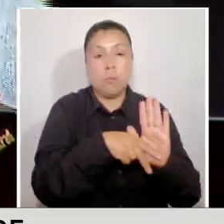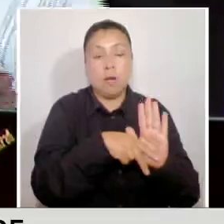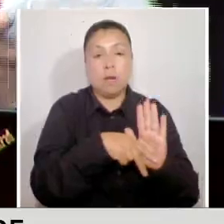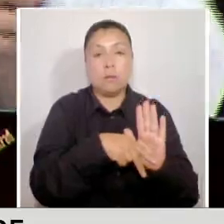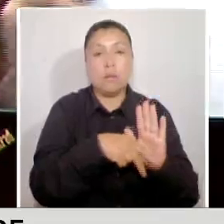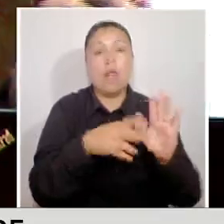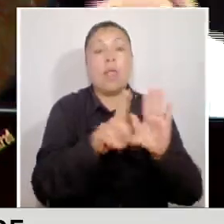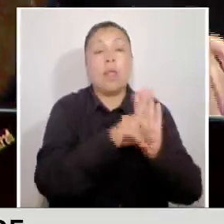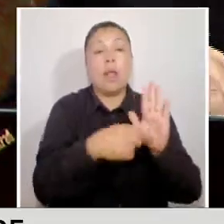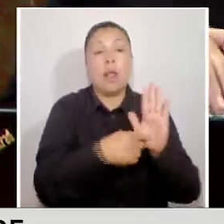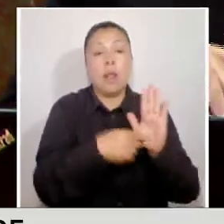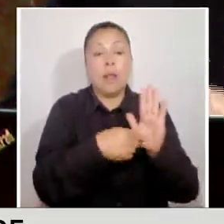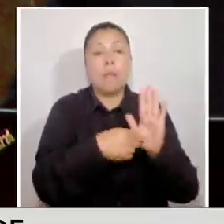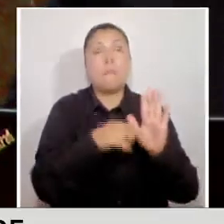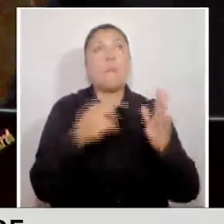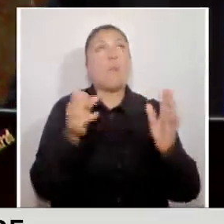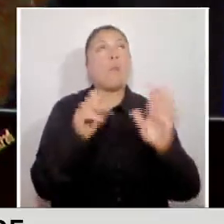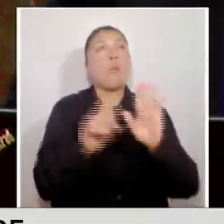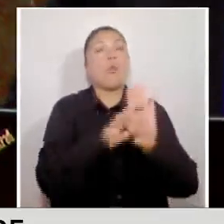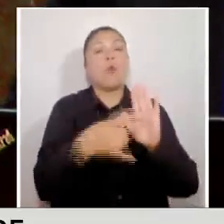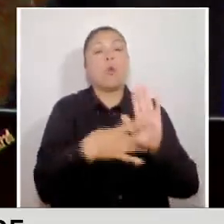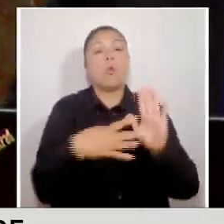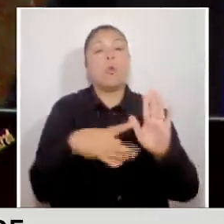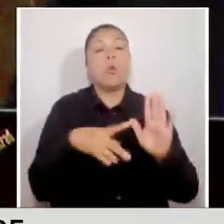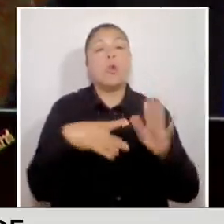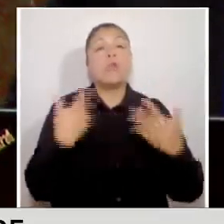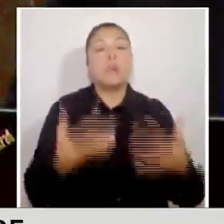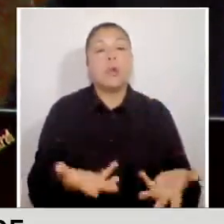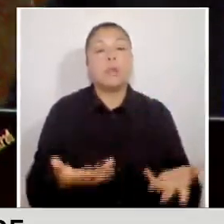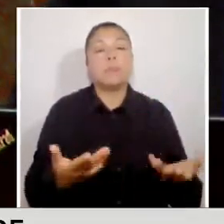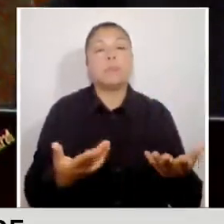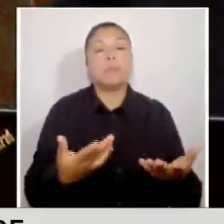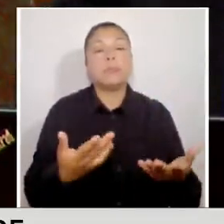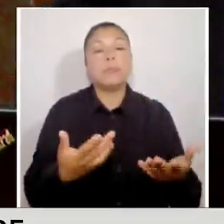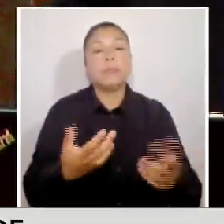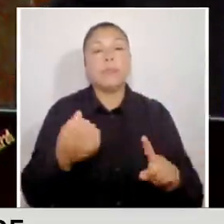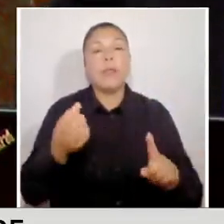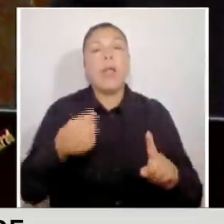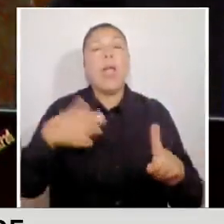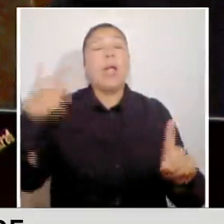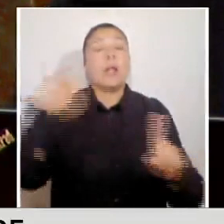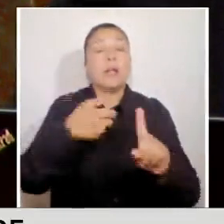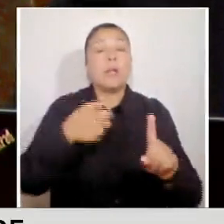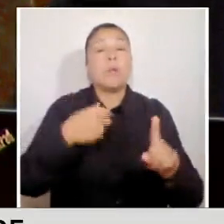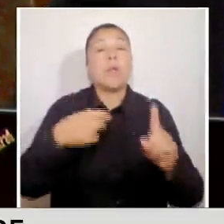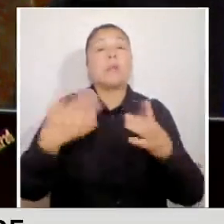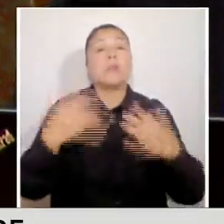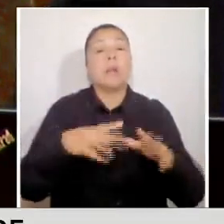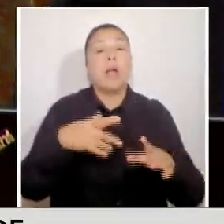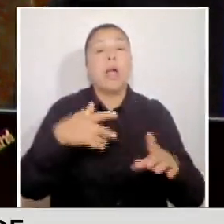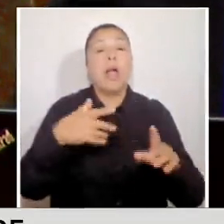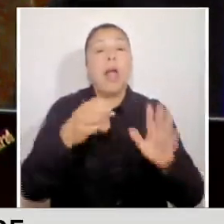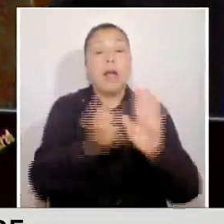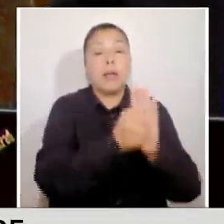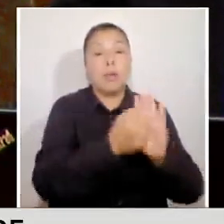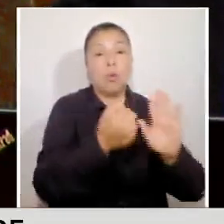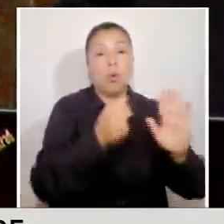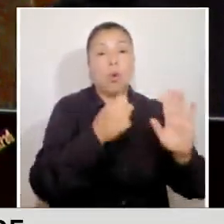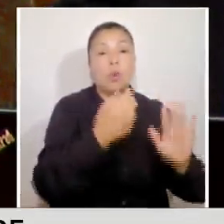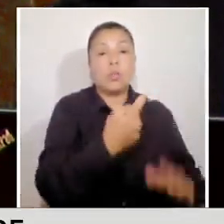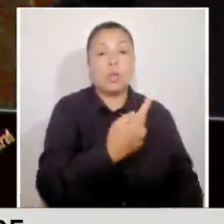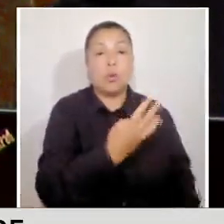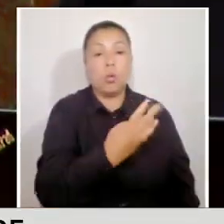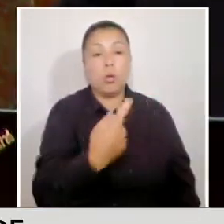ley por algún delito que tenga asignado pena de crimen si fuera condenado por los delitos previstos el artículo 141 incisos